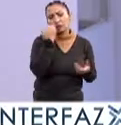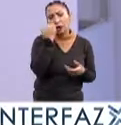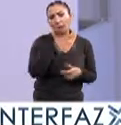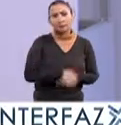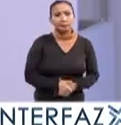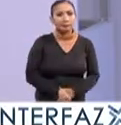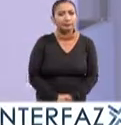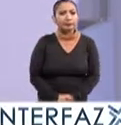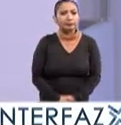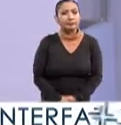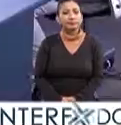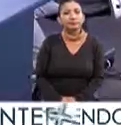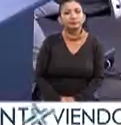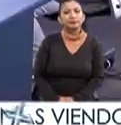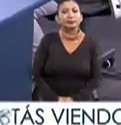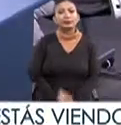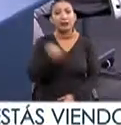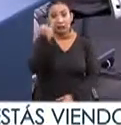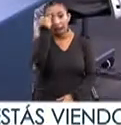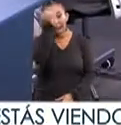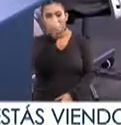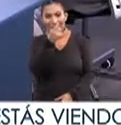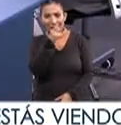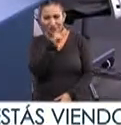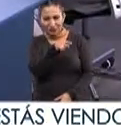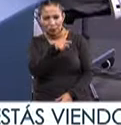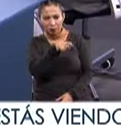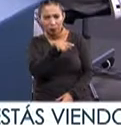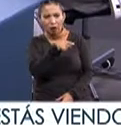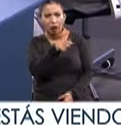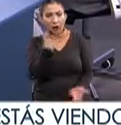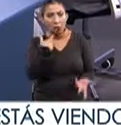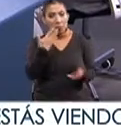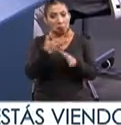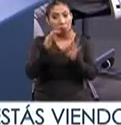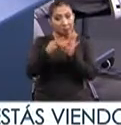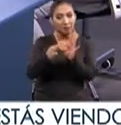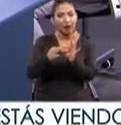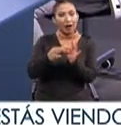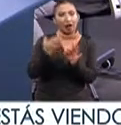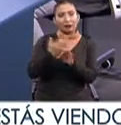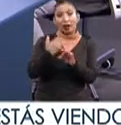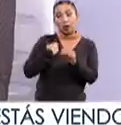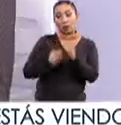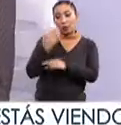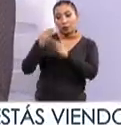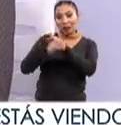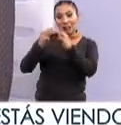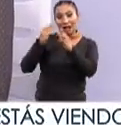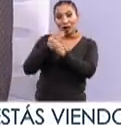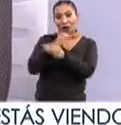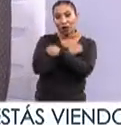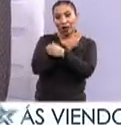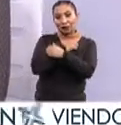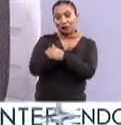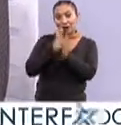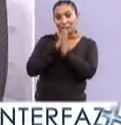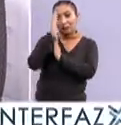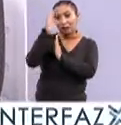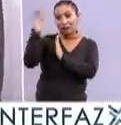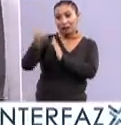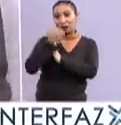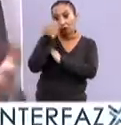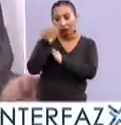escuela. Y esta iniciativa además, maestro, pues viene muy pertinente. Tenemos nuevos materiales educativos en las